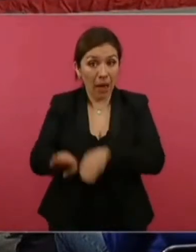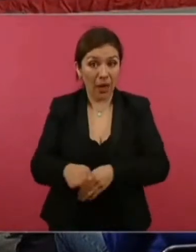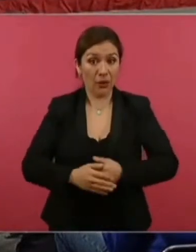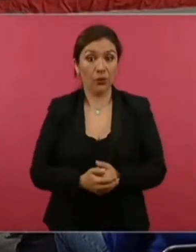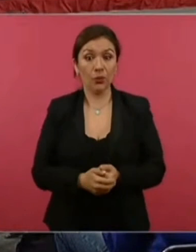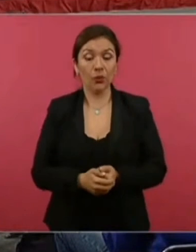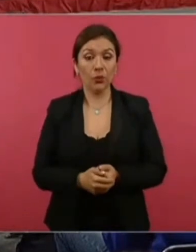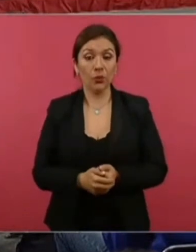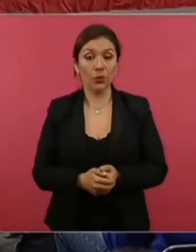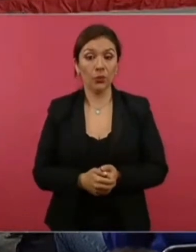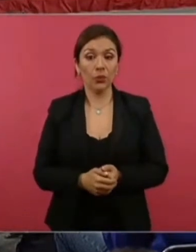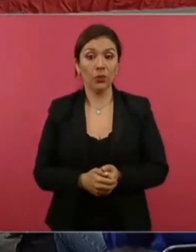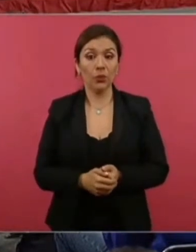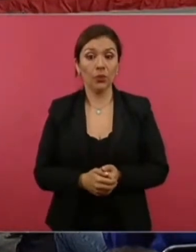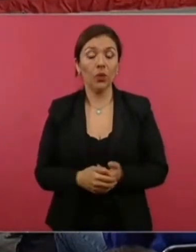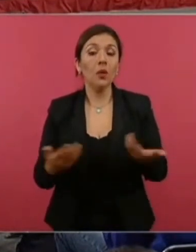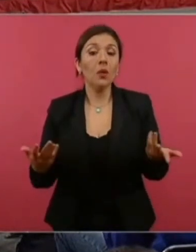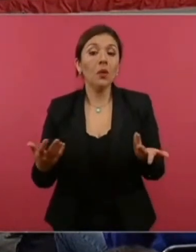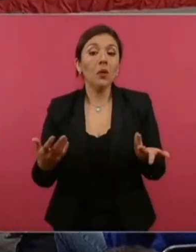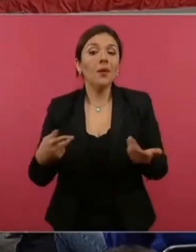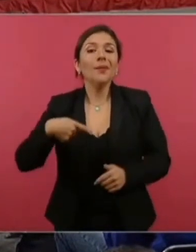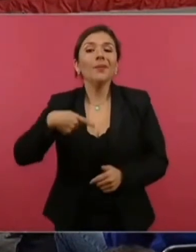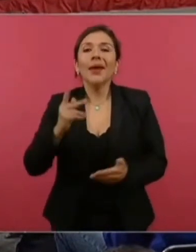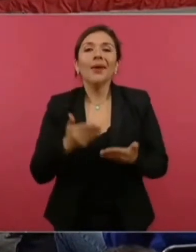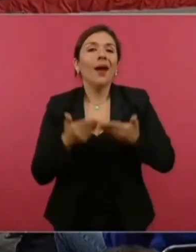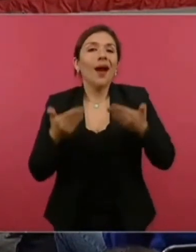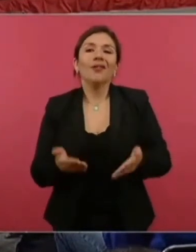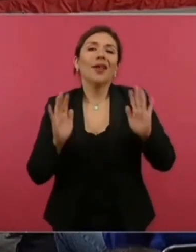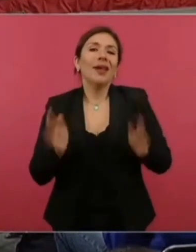Nada más que ya no se puede,